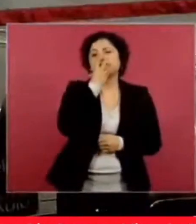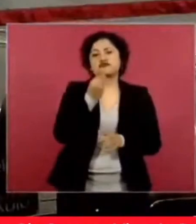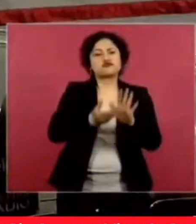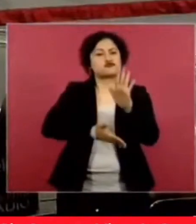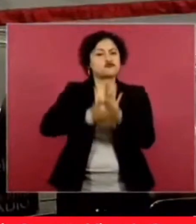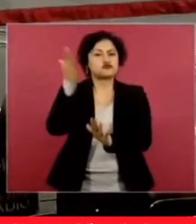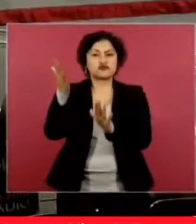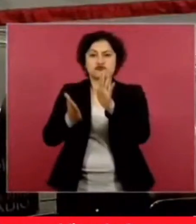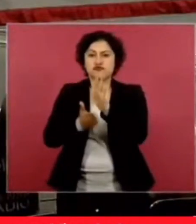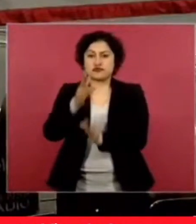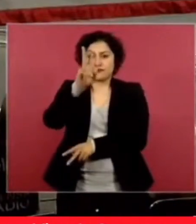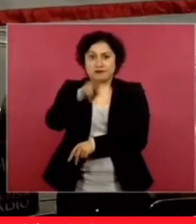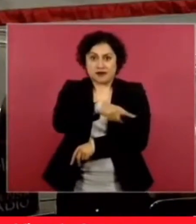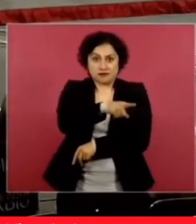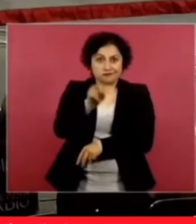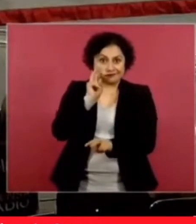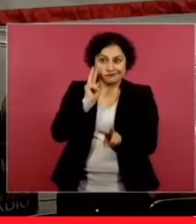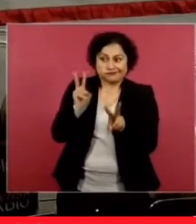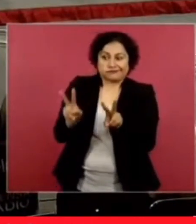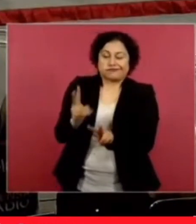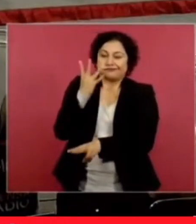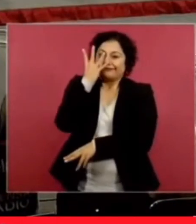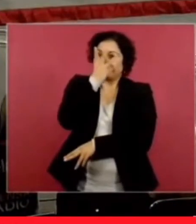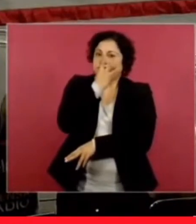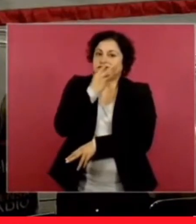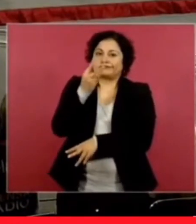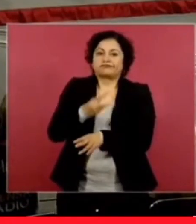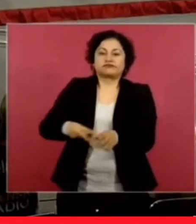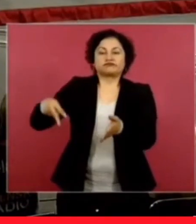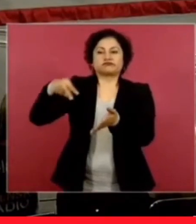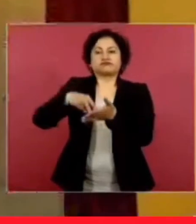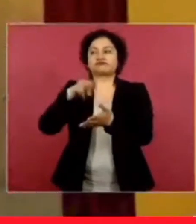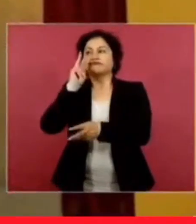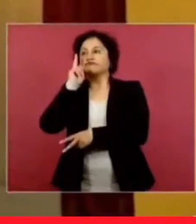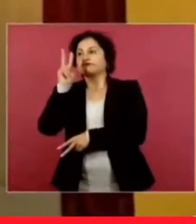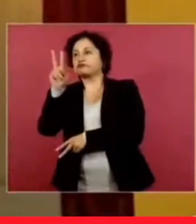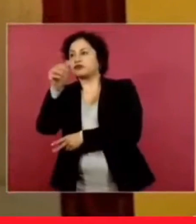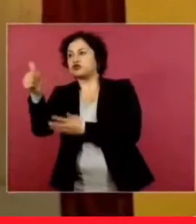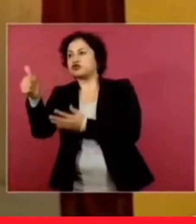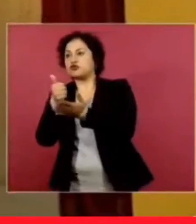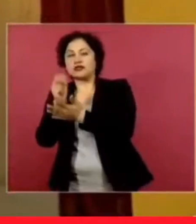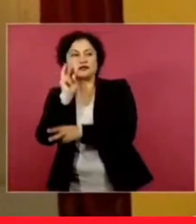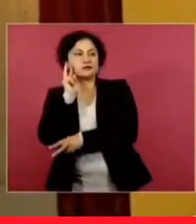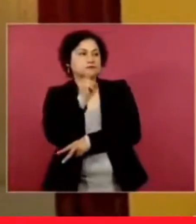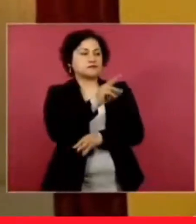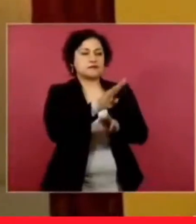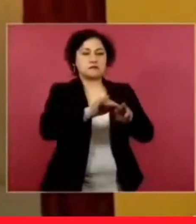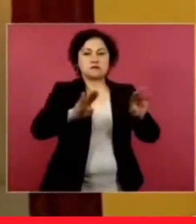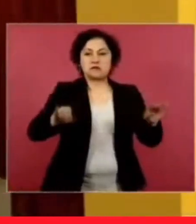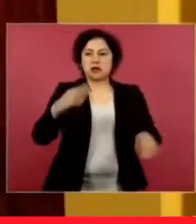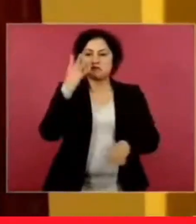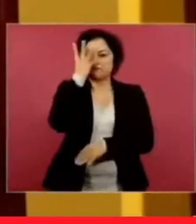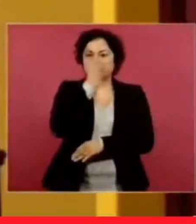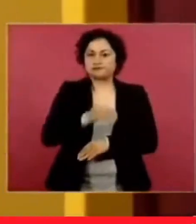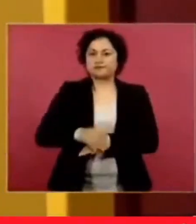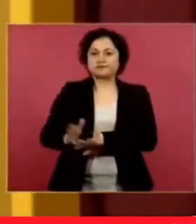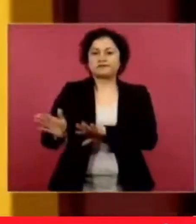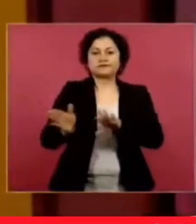una vista muy bonita hacia la ciudad y hacia el mar a la siguiente por favor de las obras